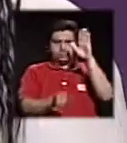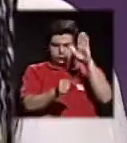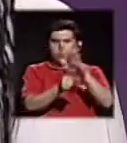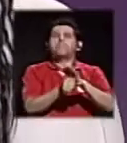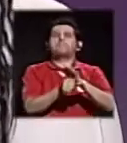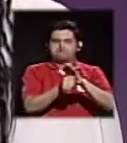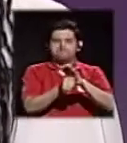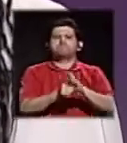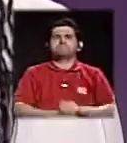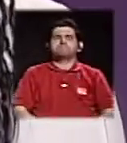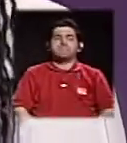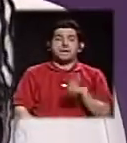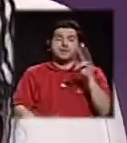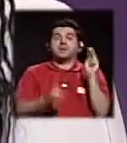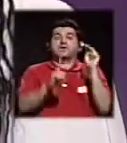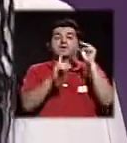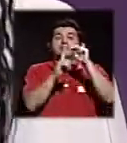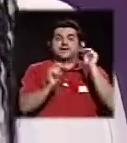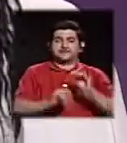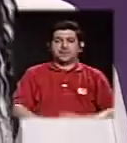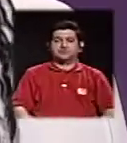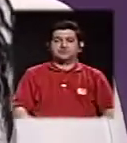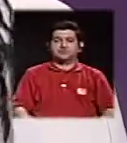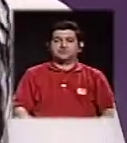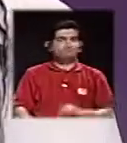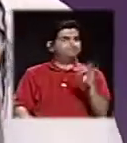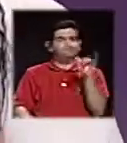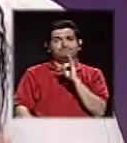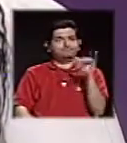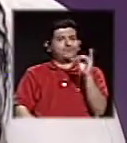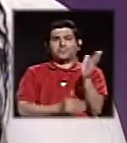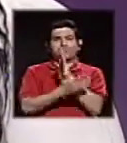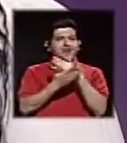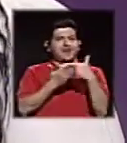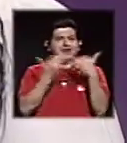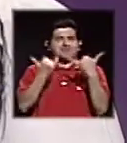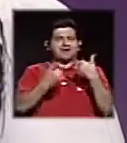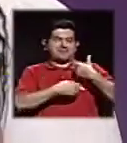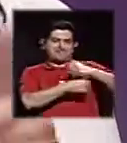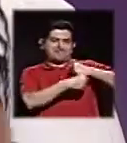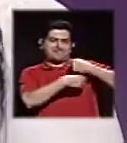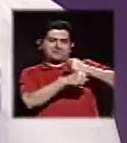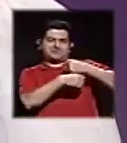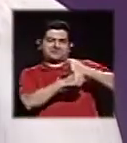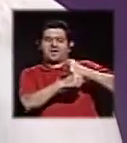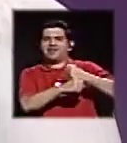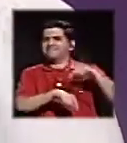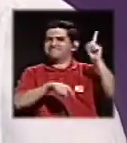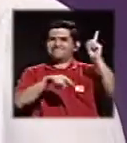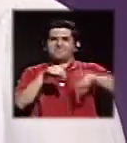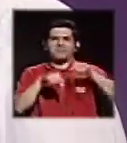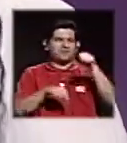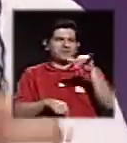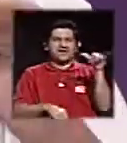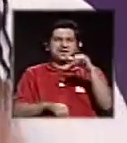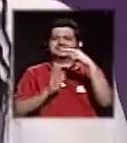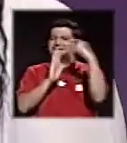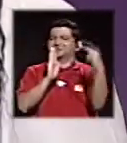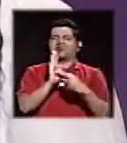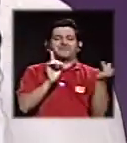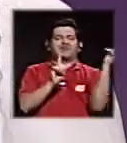con esta meta no ha sido así en la parte ya municipal no hemos logrado que es también más